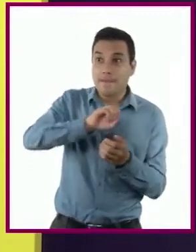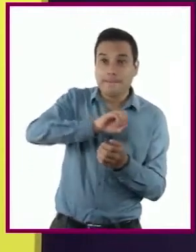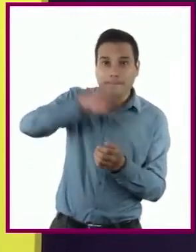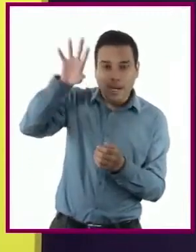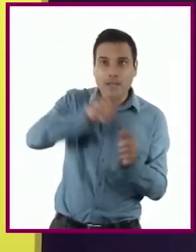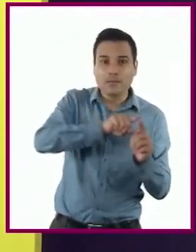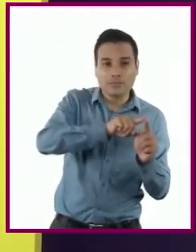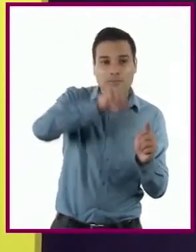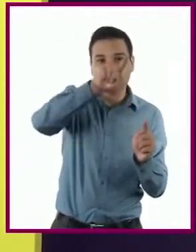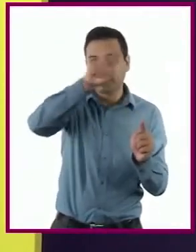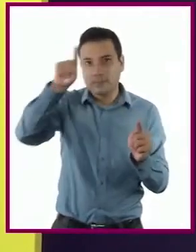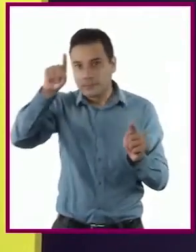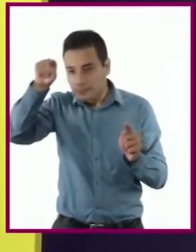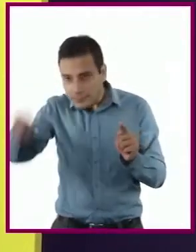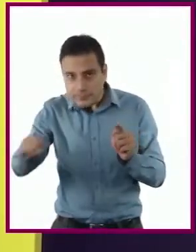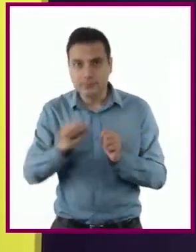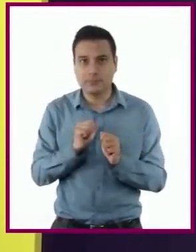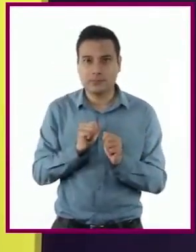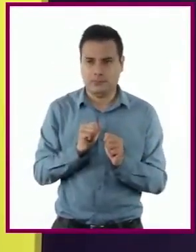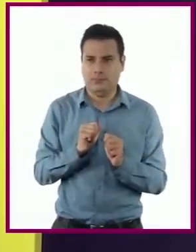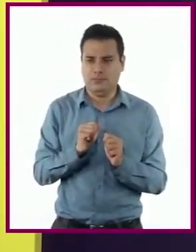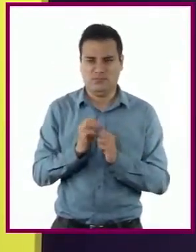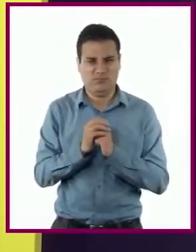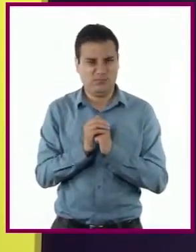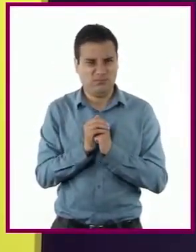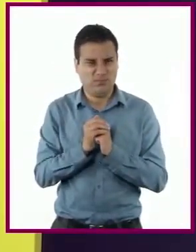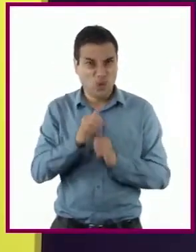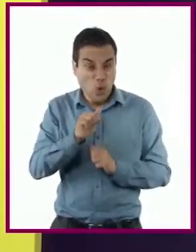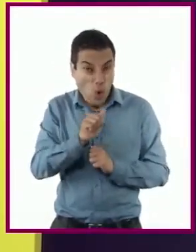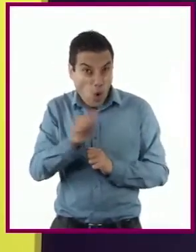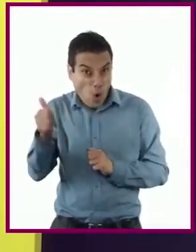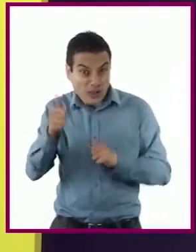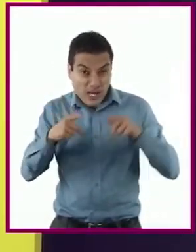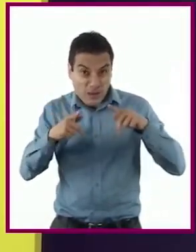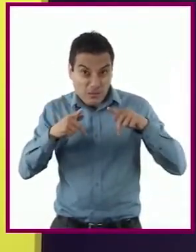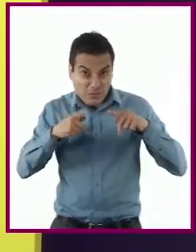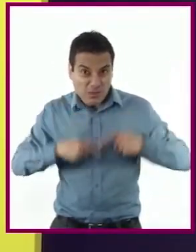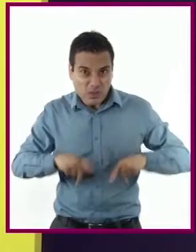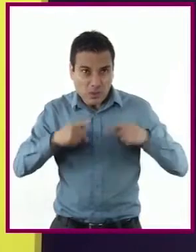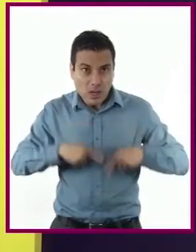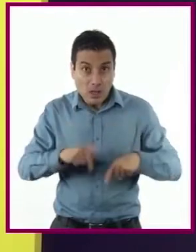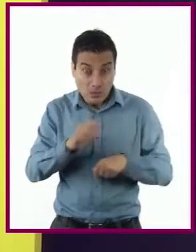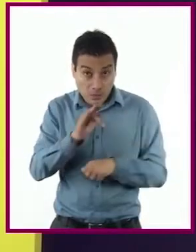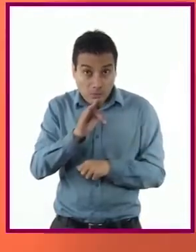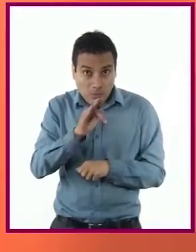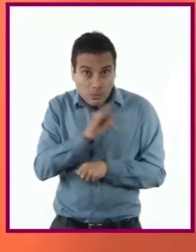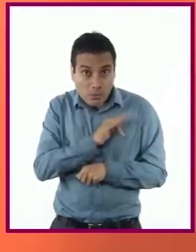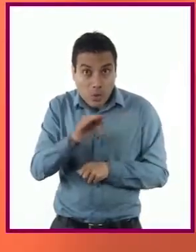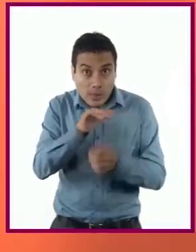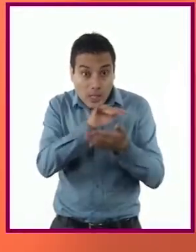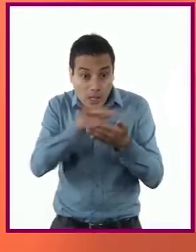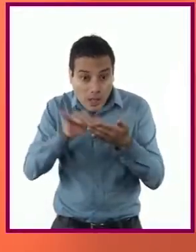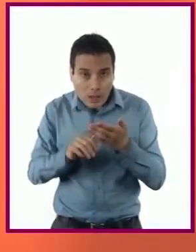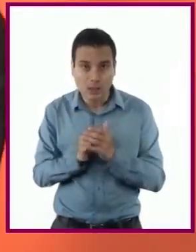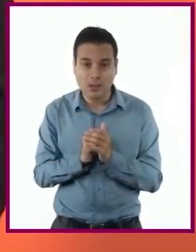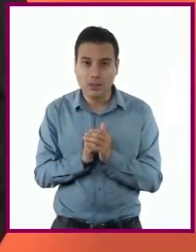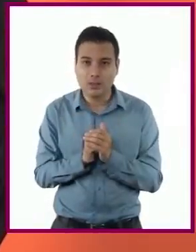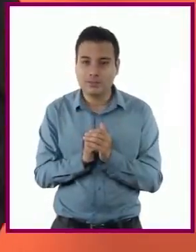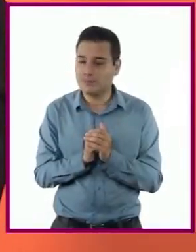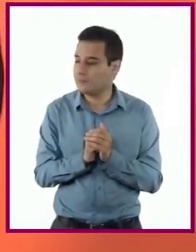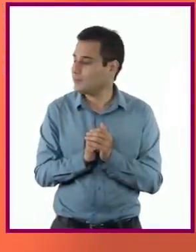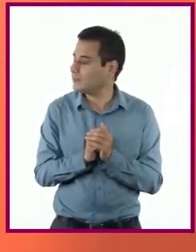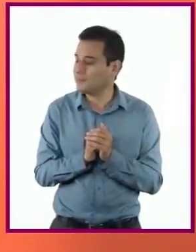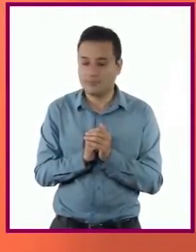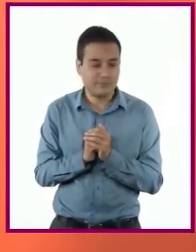pero a ver, eso significa que otras personas pueden leer los mensajes. Si ese fuera